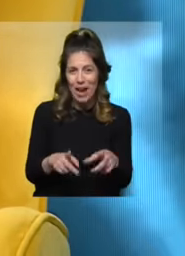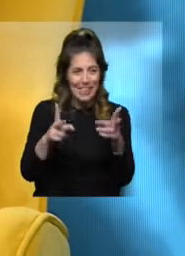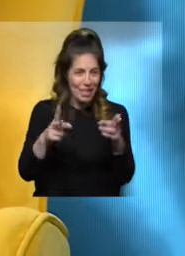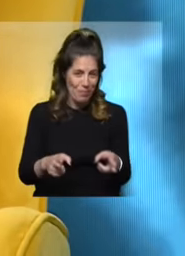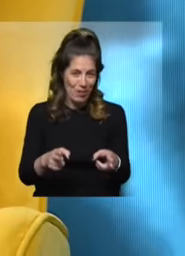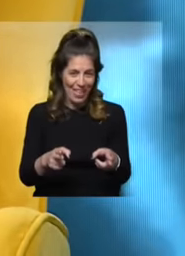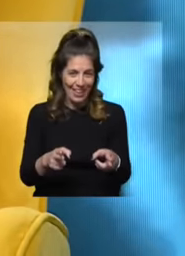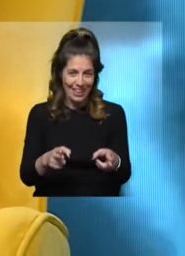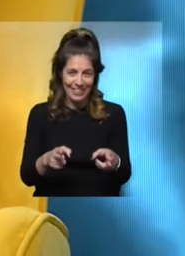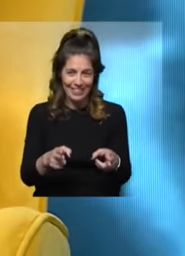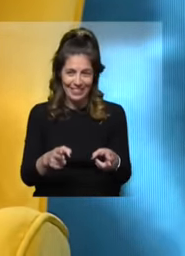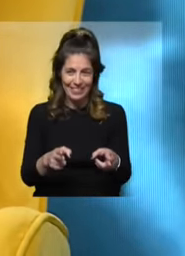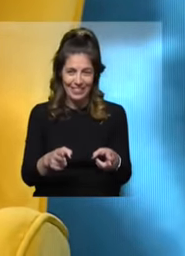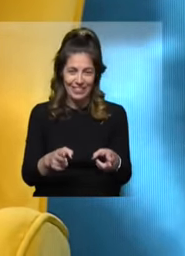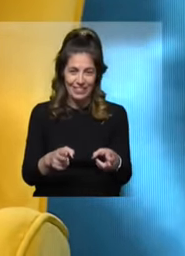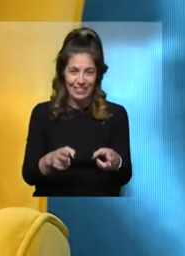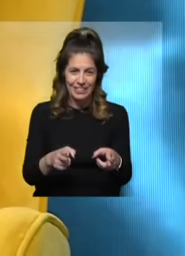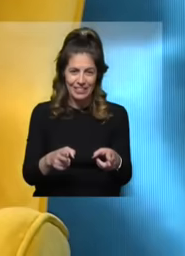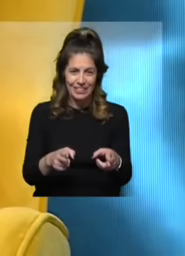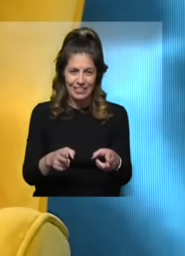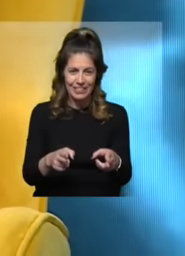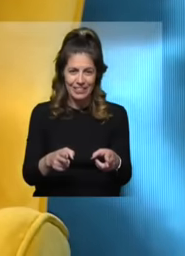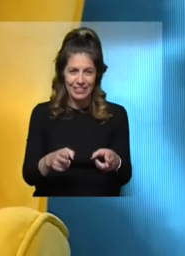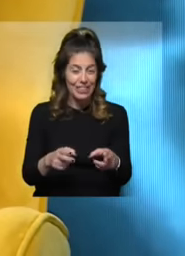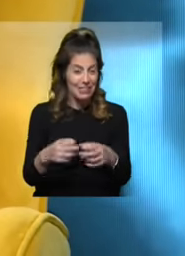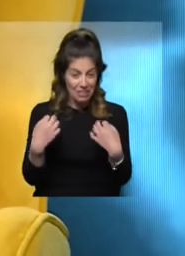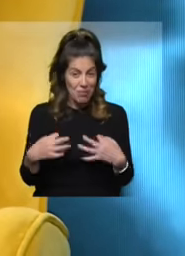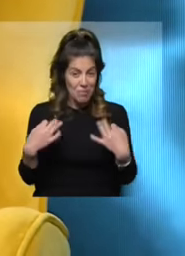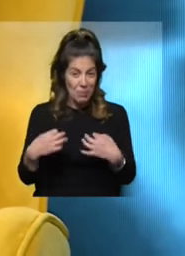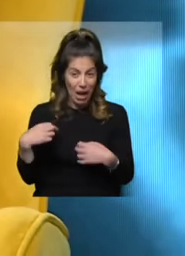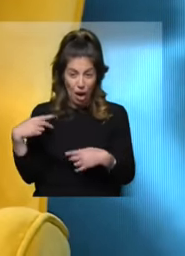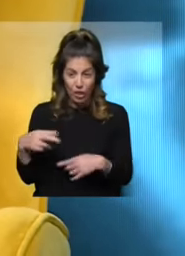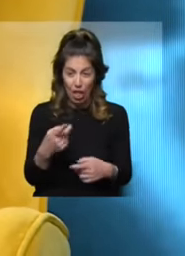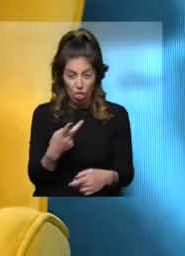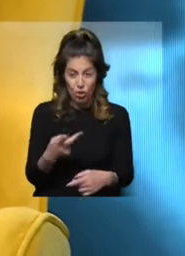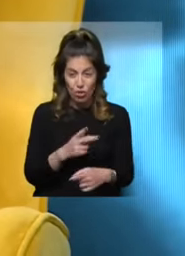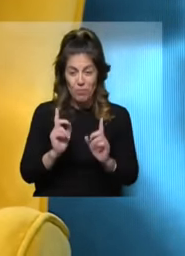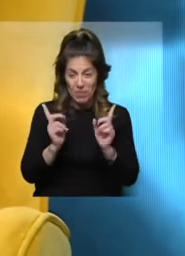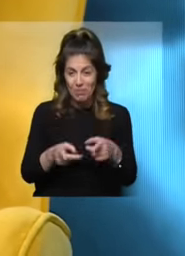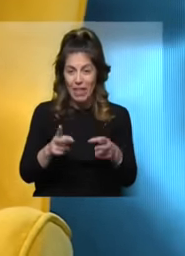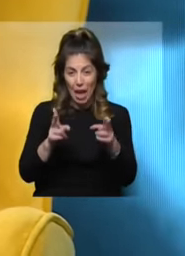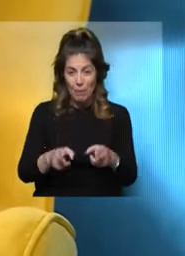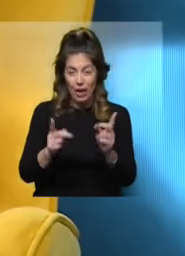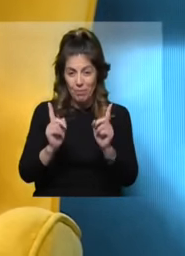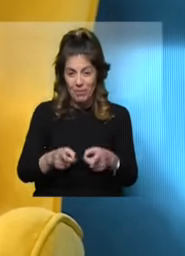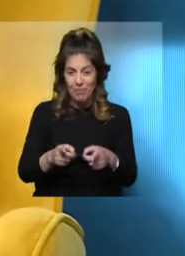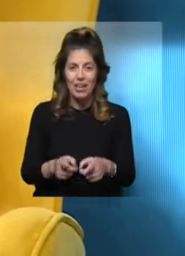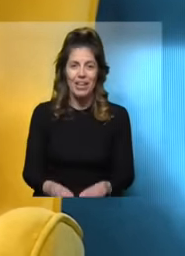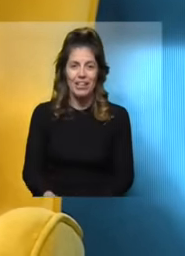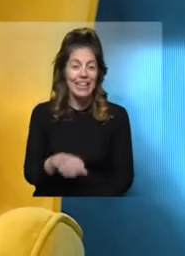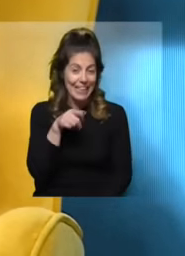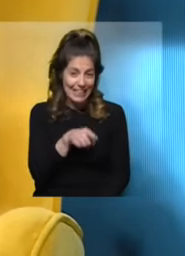¿no? Y sí, somos absolutamente contemporáneas. Claro, es cierto, sí, sí. Totalmente. Y